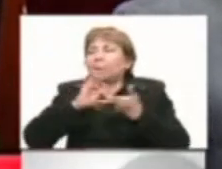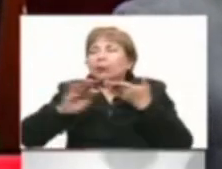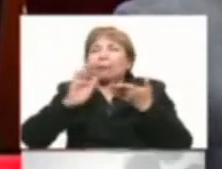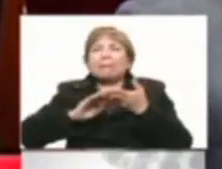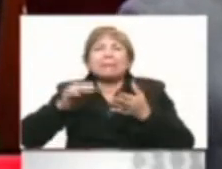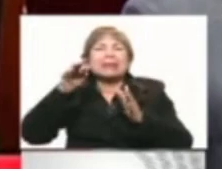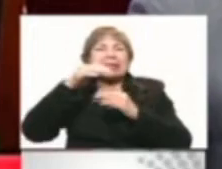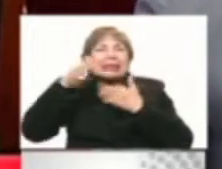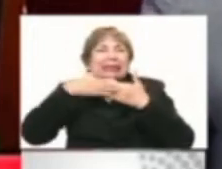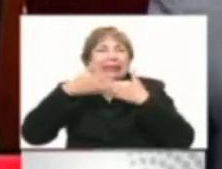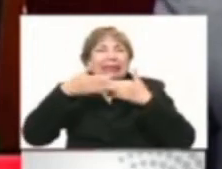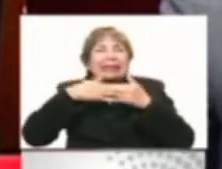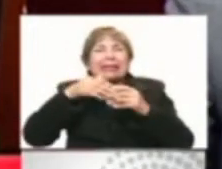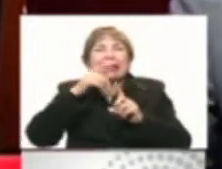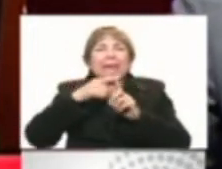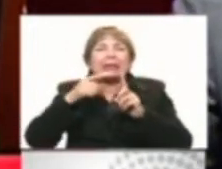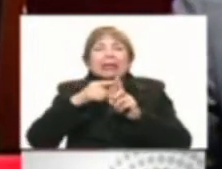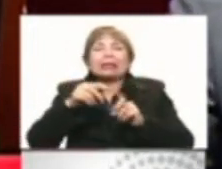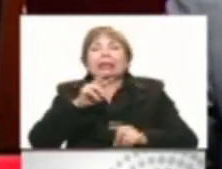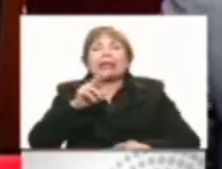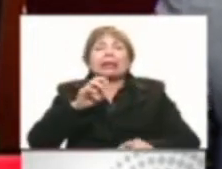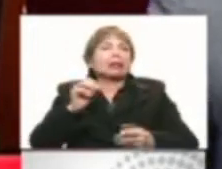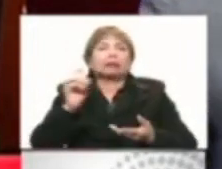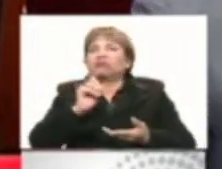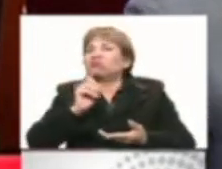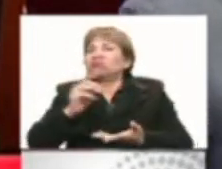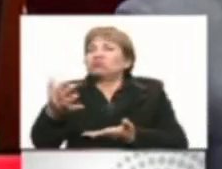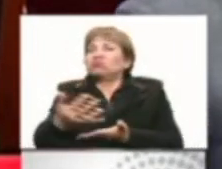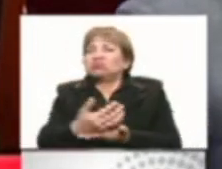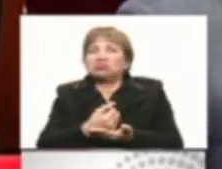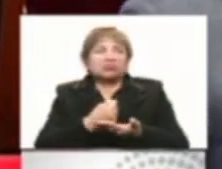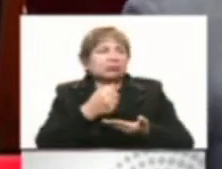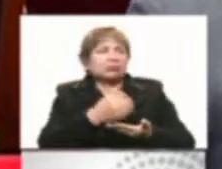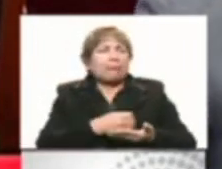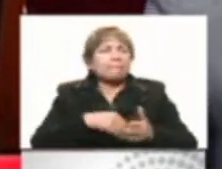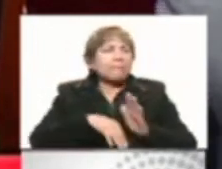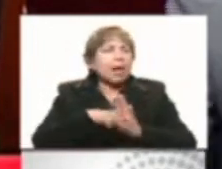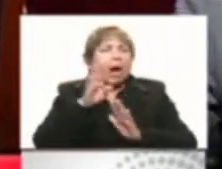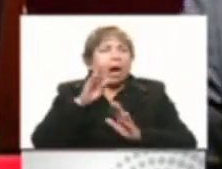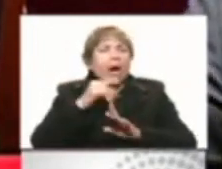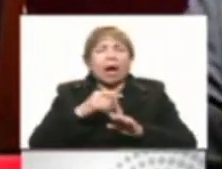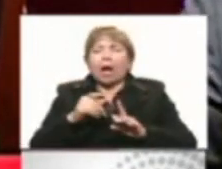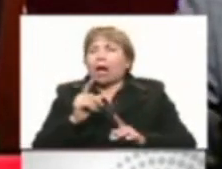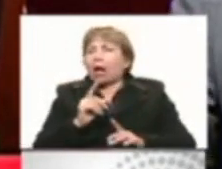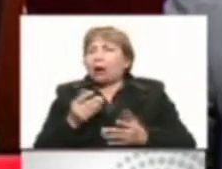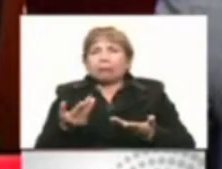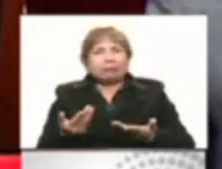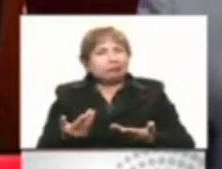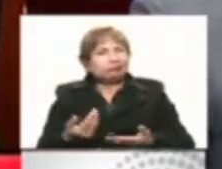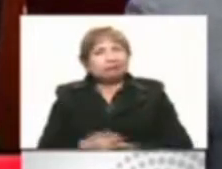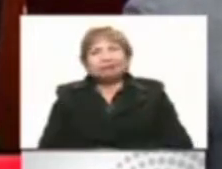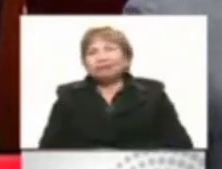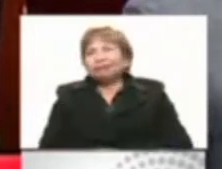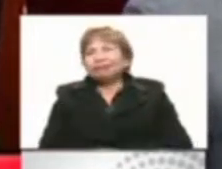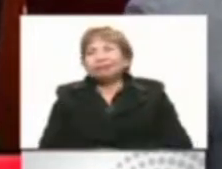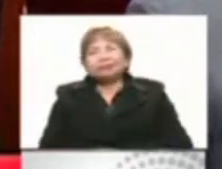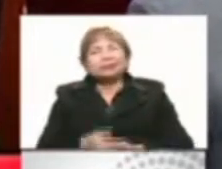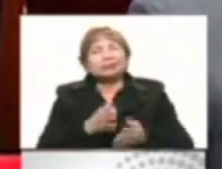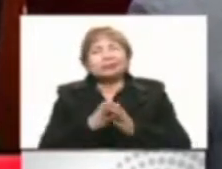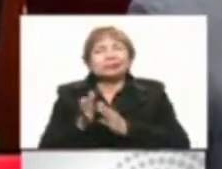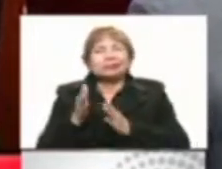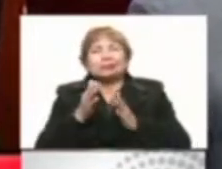Cerca de la mitad del impuesto a la renta no se recauda. Más de la mitad no se recauda. ¿Ok? Se